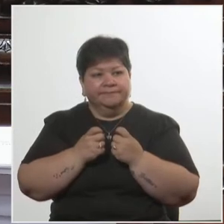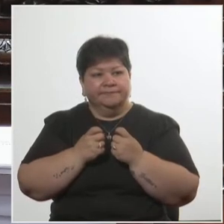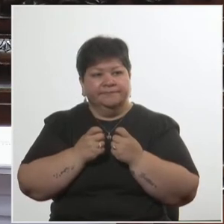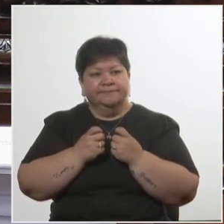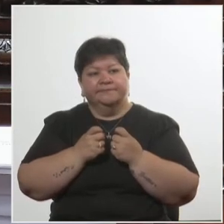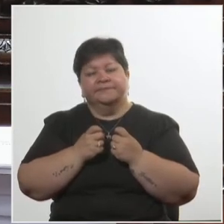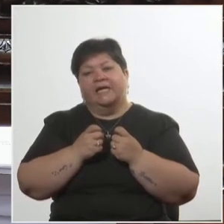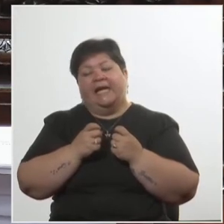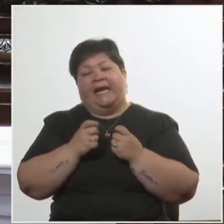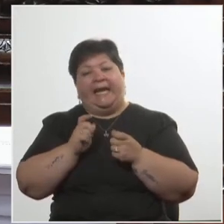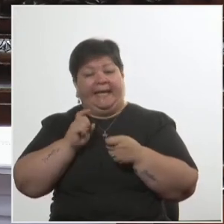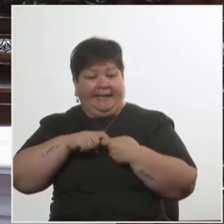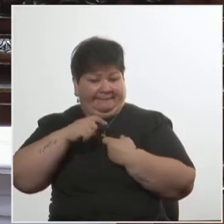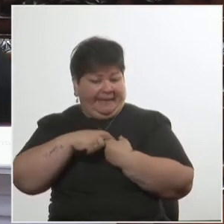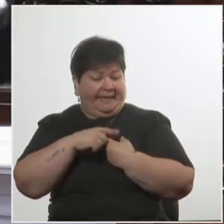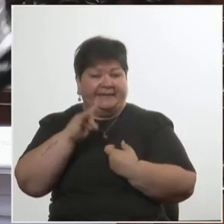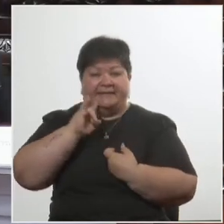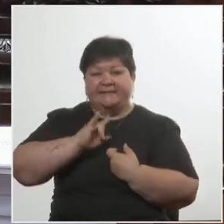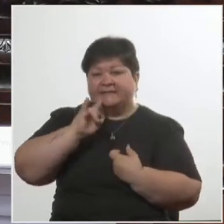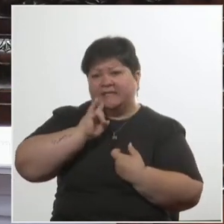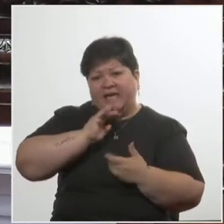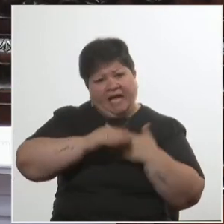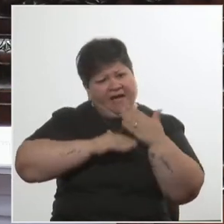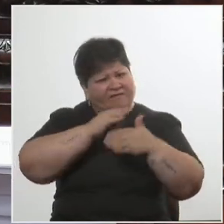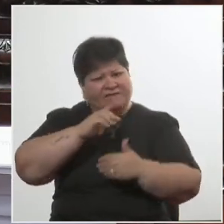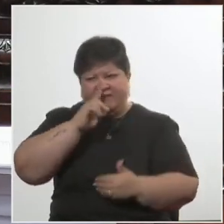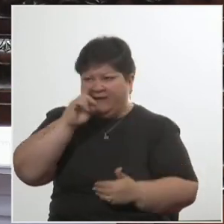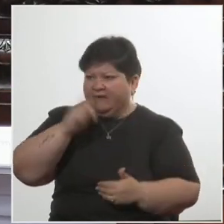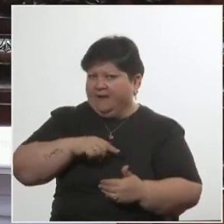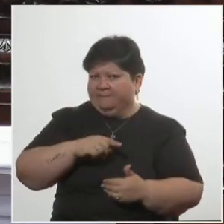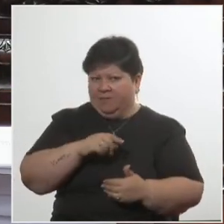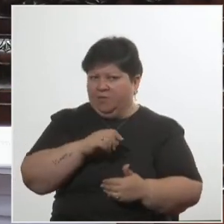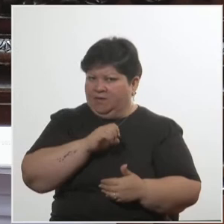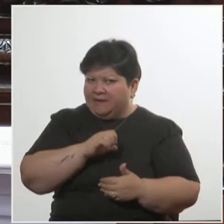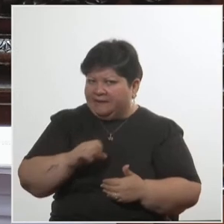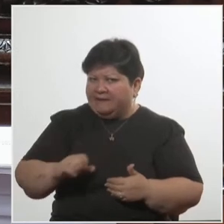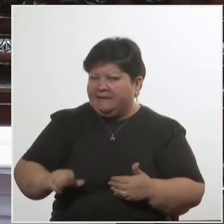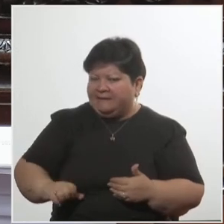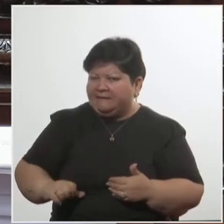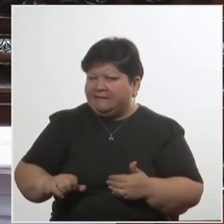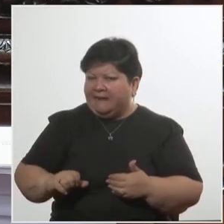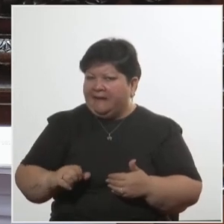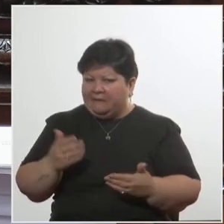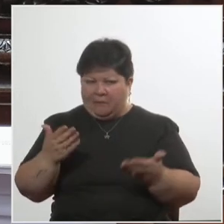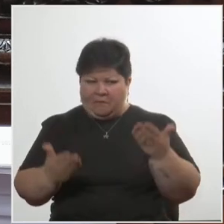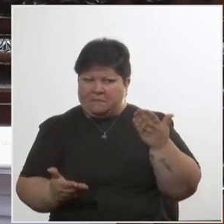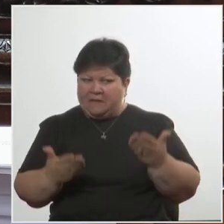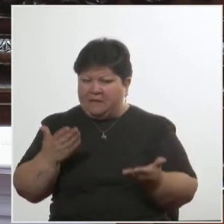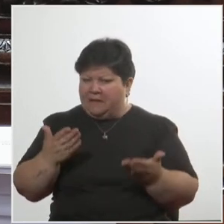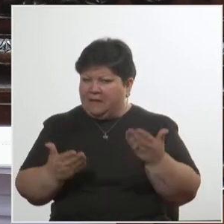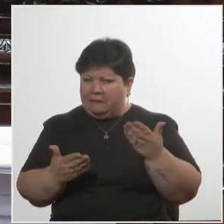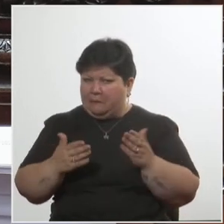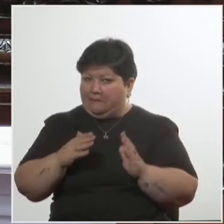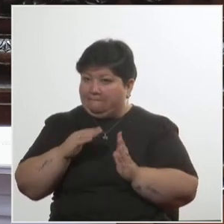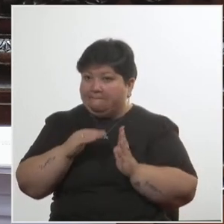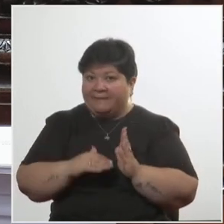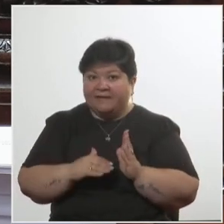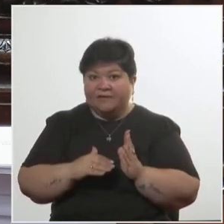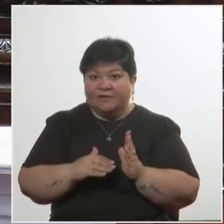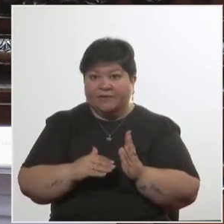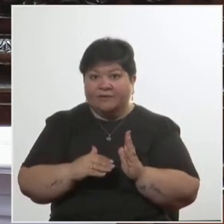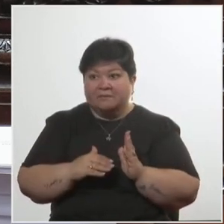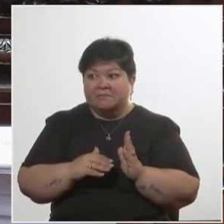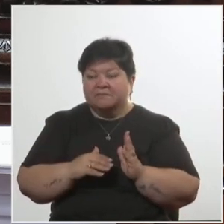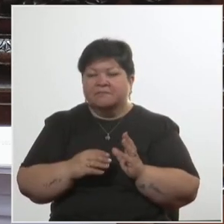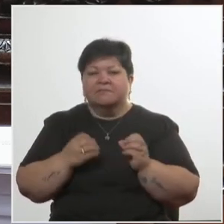gremiales le echaran avanzado más rápido que el propio estado trabajando en algo a que a muchos